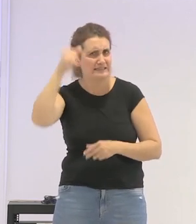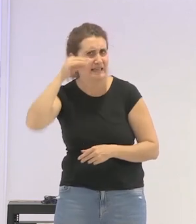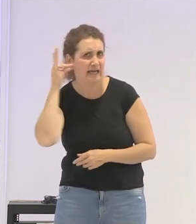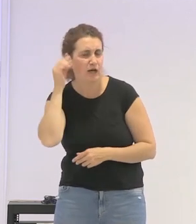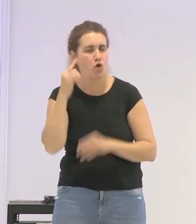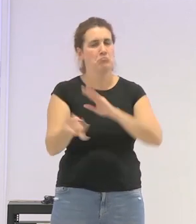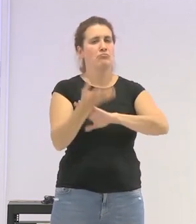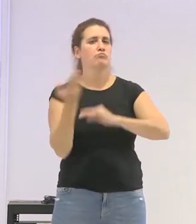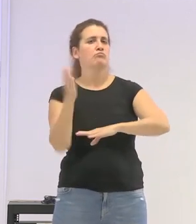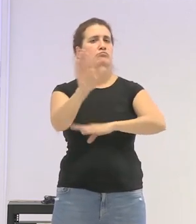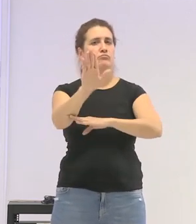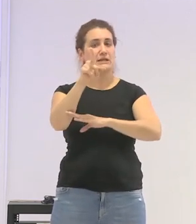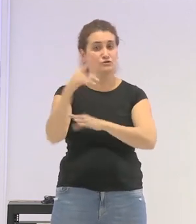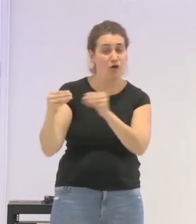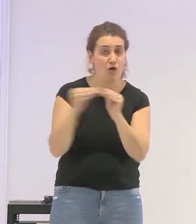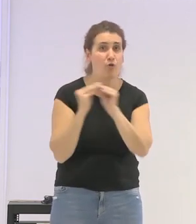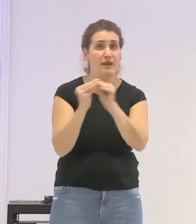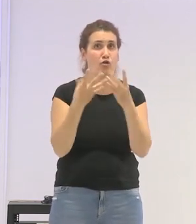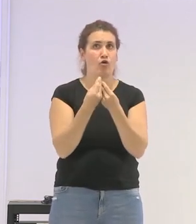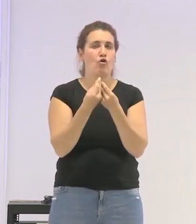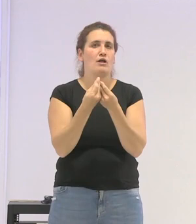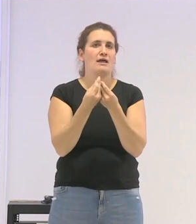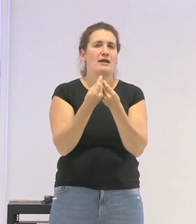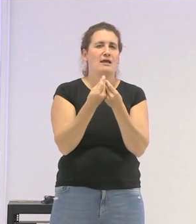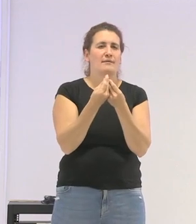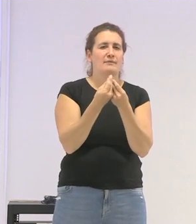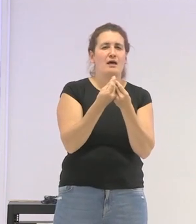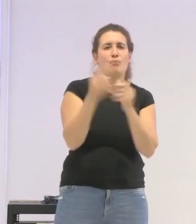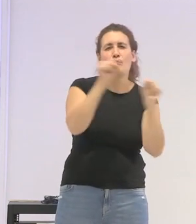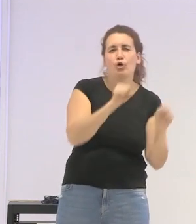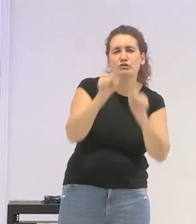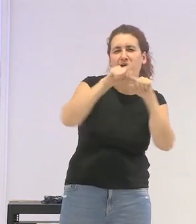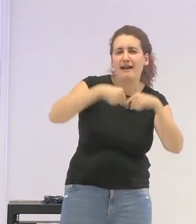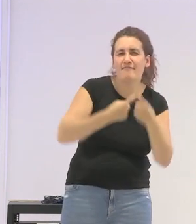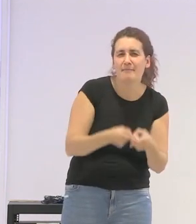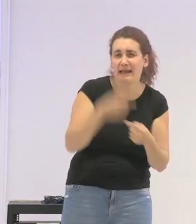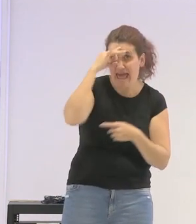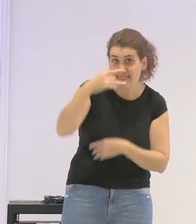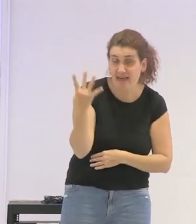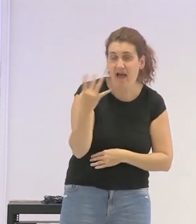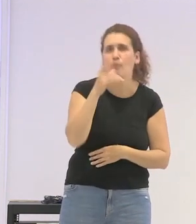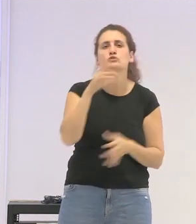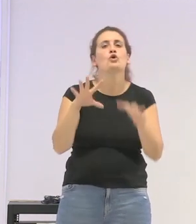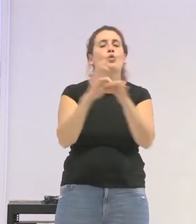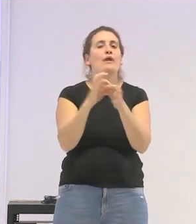y en esto, en combinación con la idea de proteger la familia, pues es, digamos, lo que une